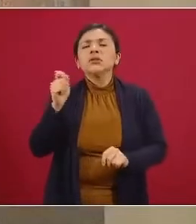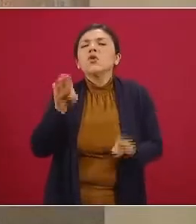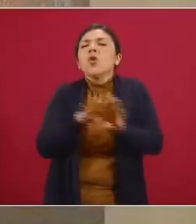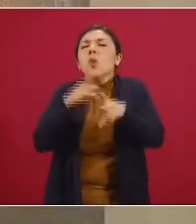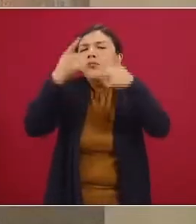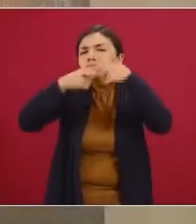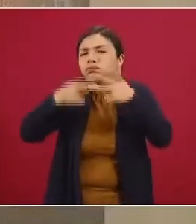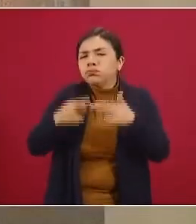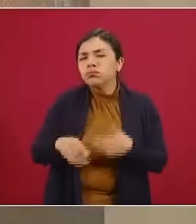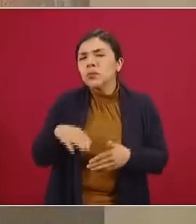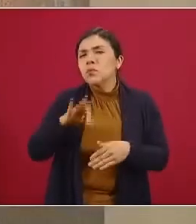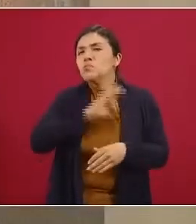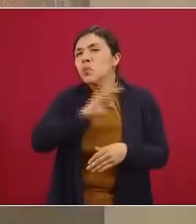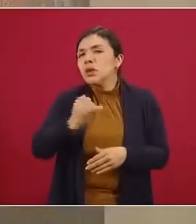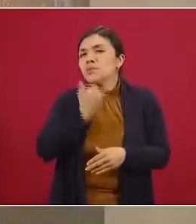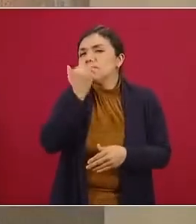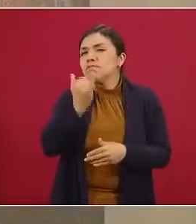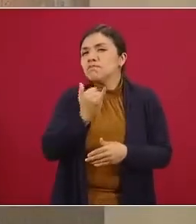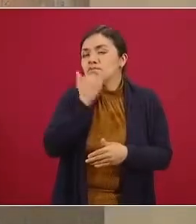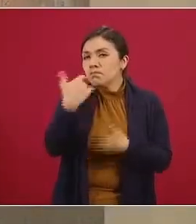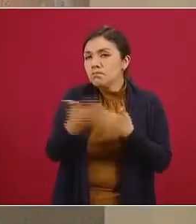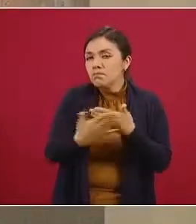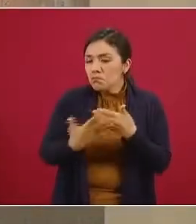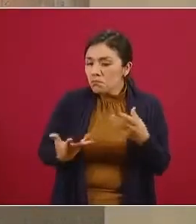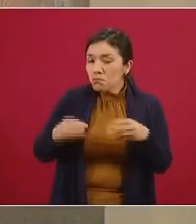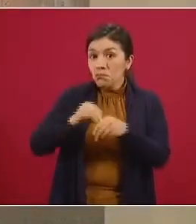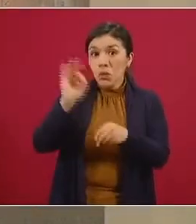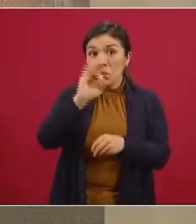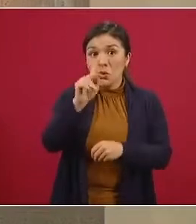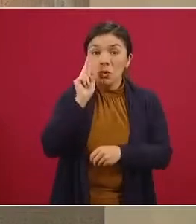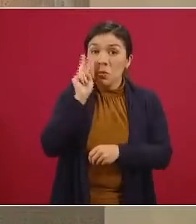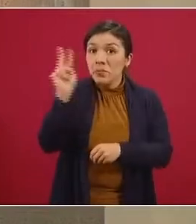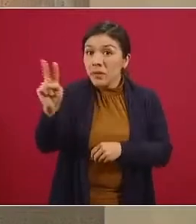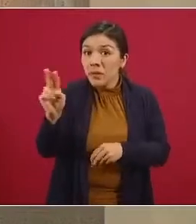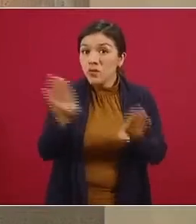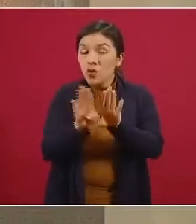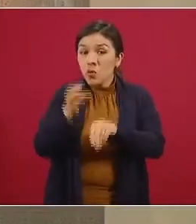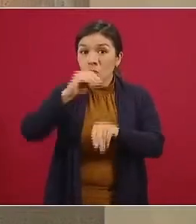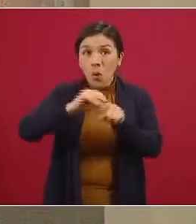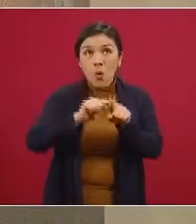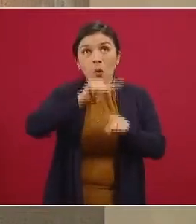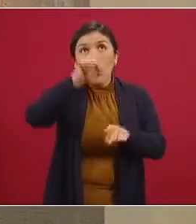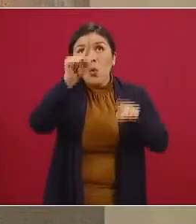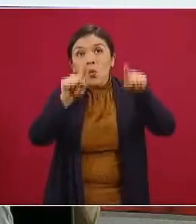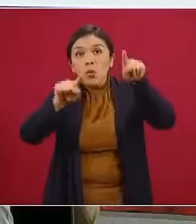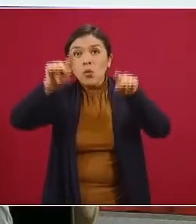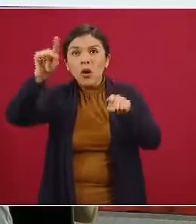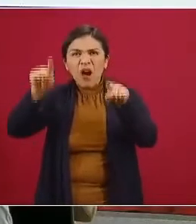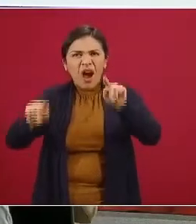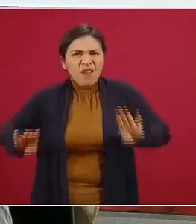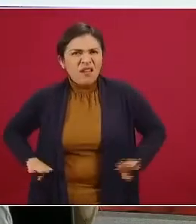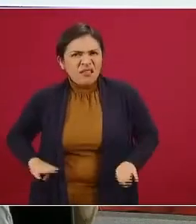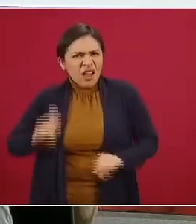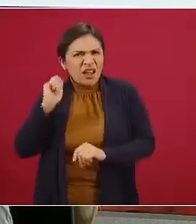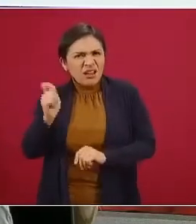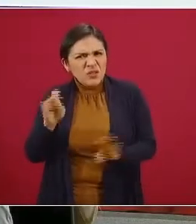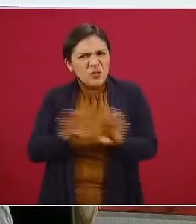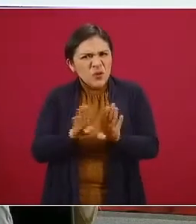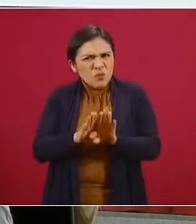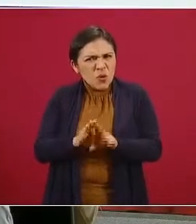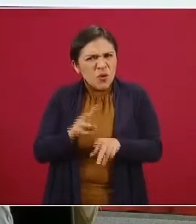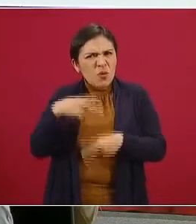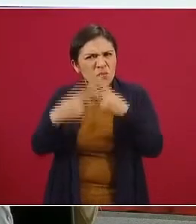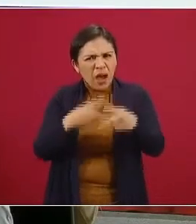estimación basada en el porcentaje de positividad para que cuando veamos el comportamiento de la curva y cuál es la tendencia que se está